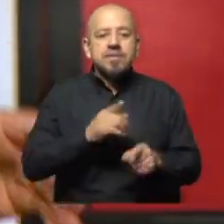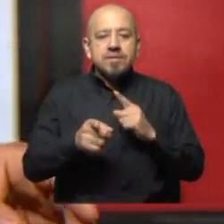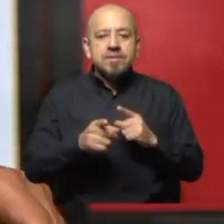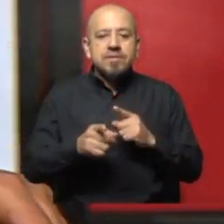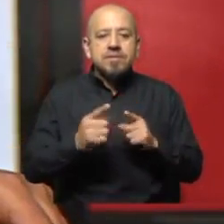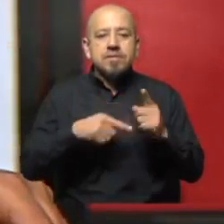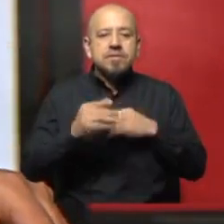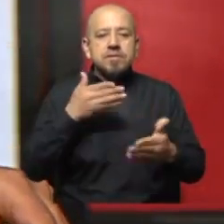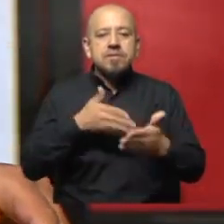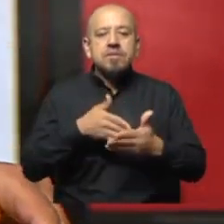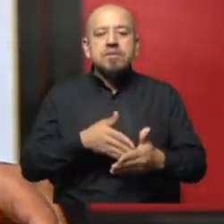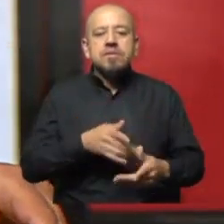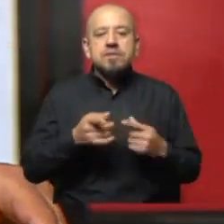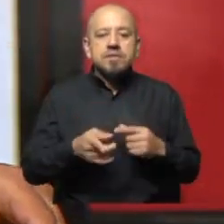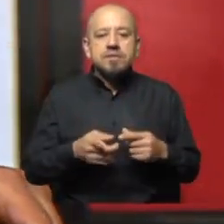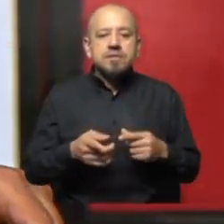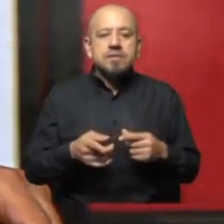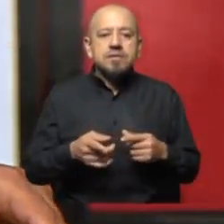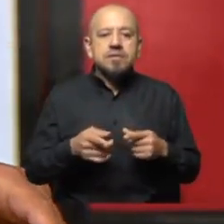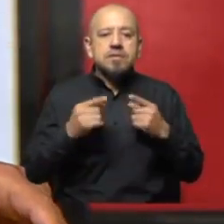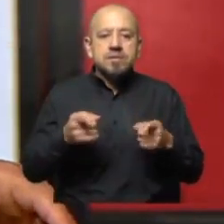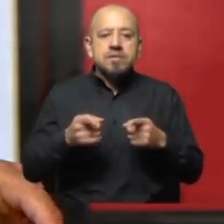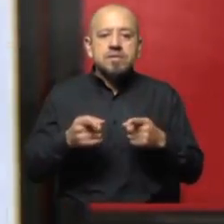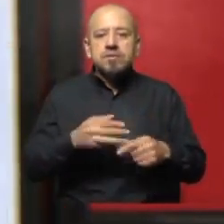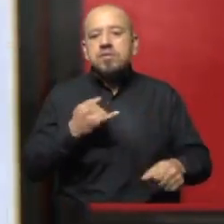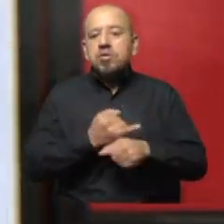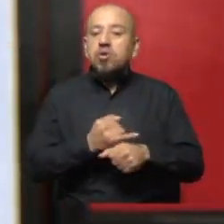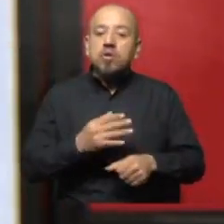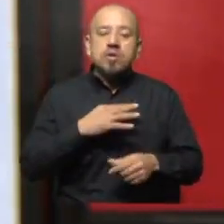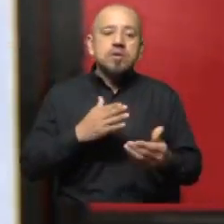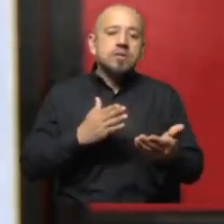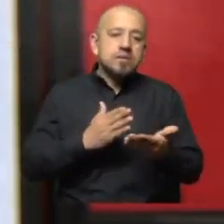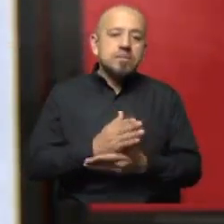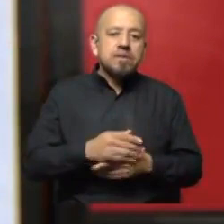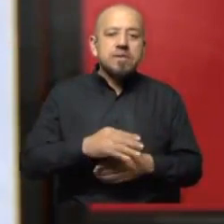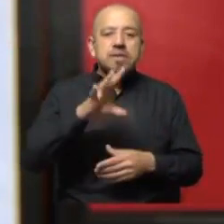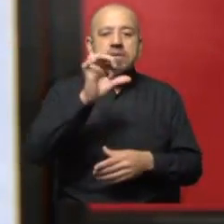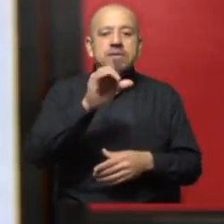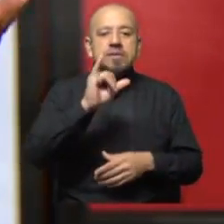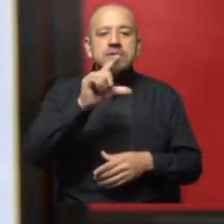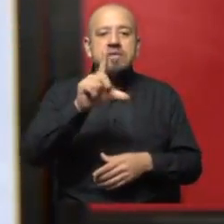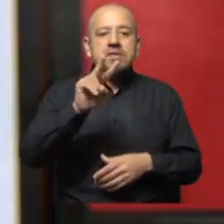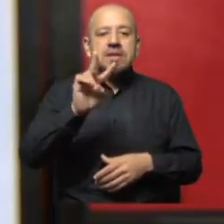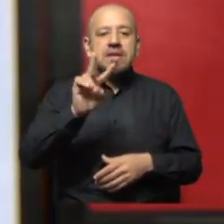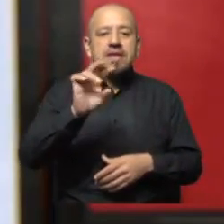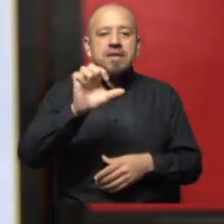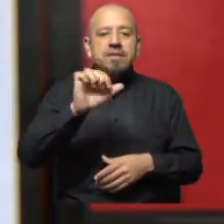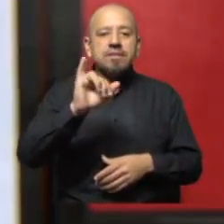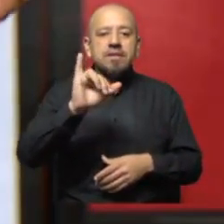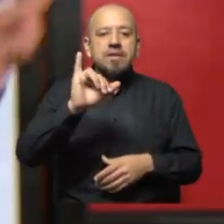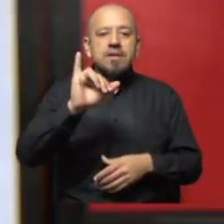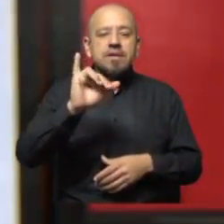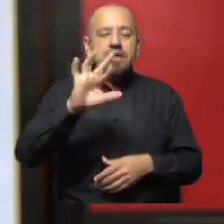pero es un error muy habitual se ve que silveira lo tenemos más incorporado que si